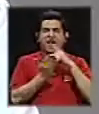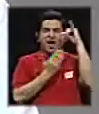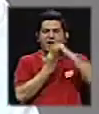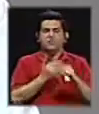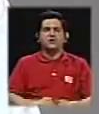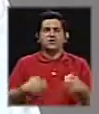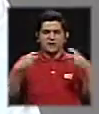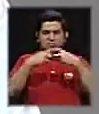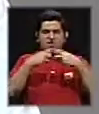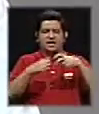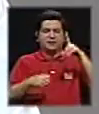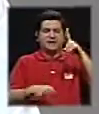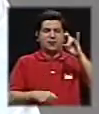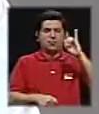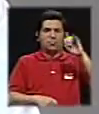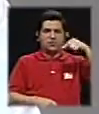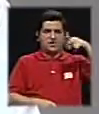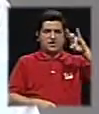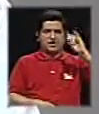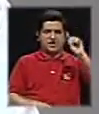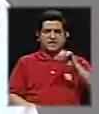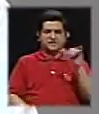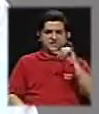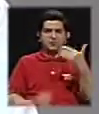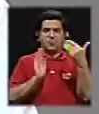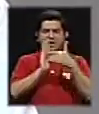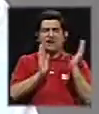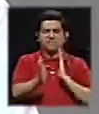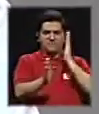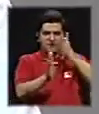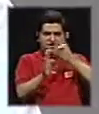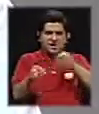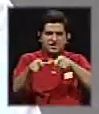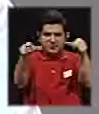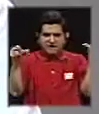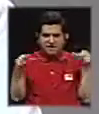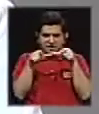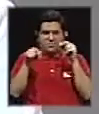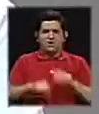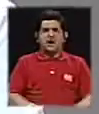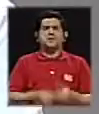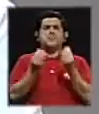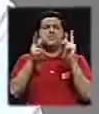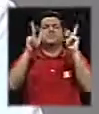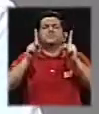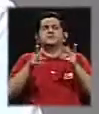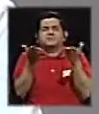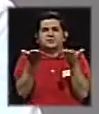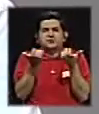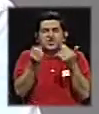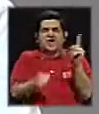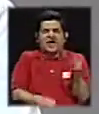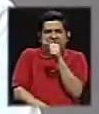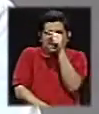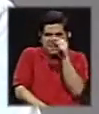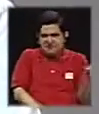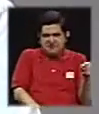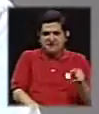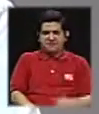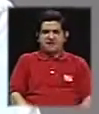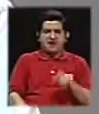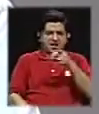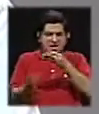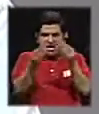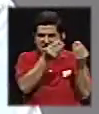de Iquiz, uh-huh, en la zona, y además que afecta directamente al territorio. Mucha gente va a querer eliminar